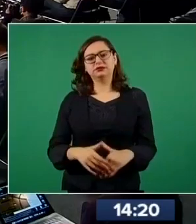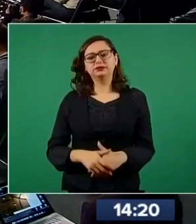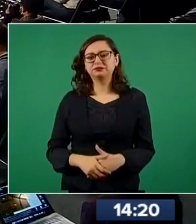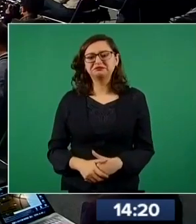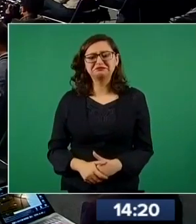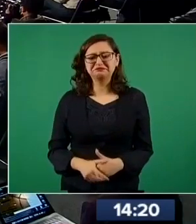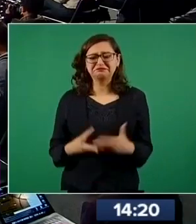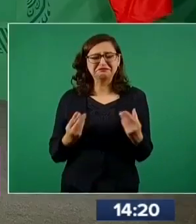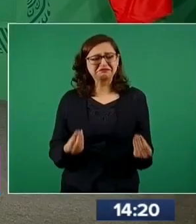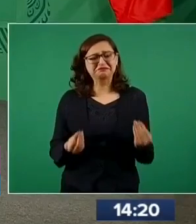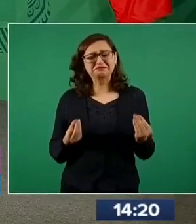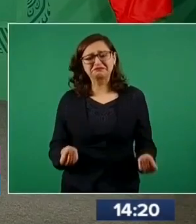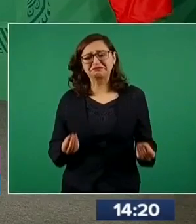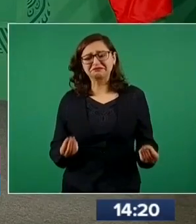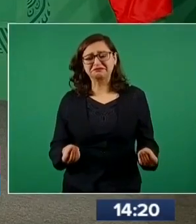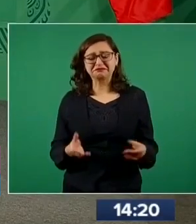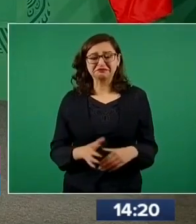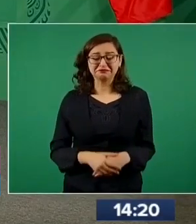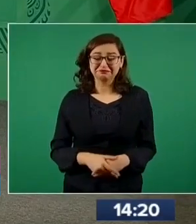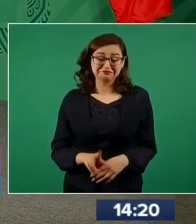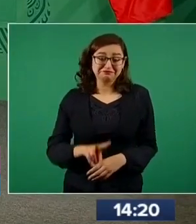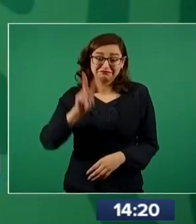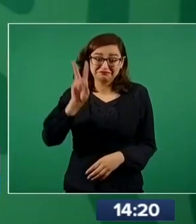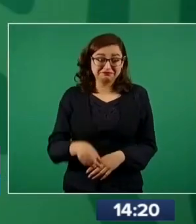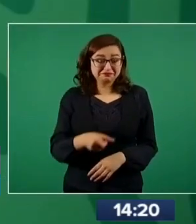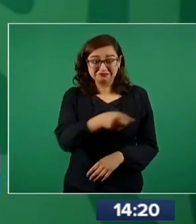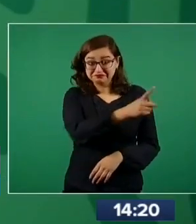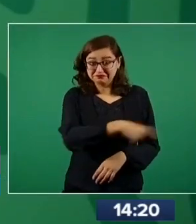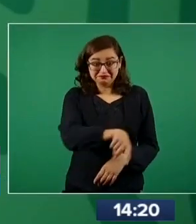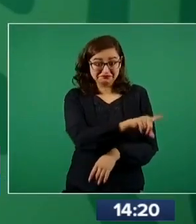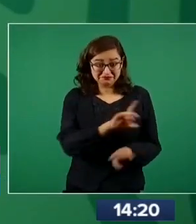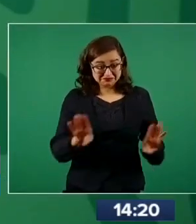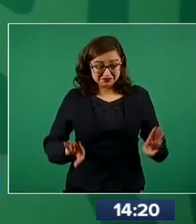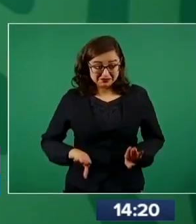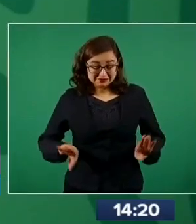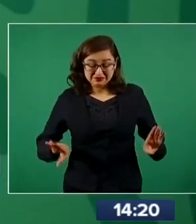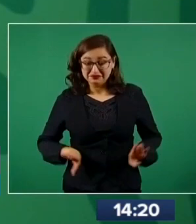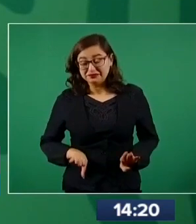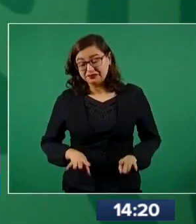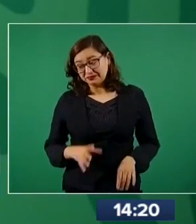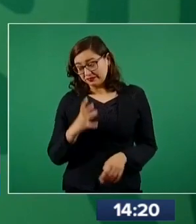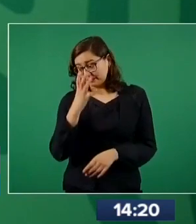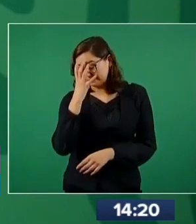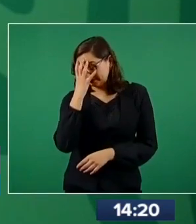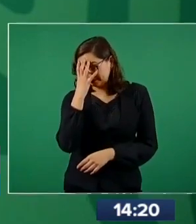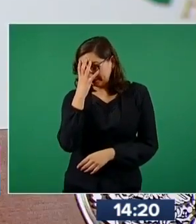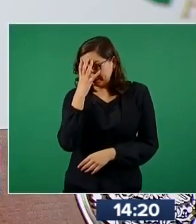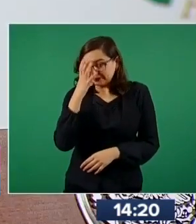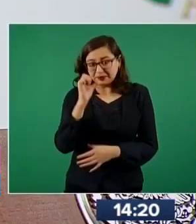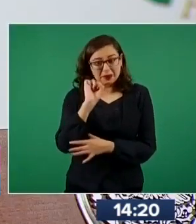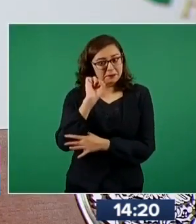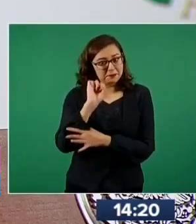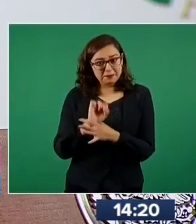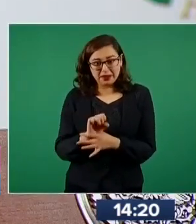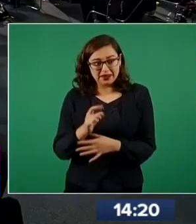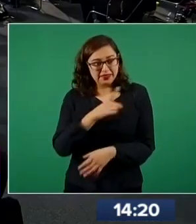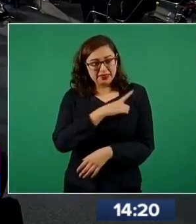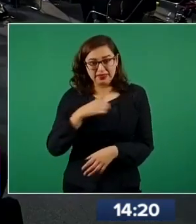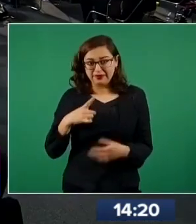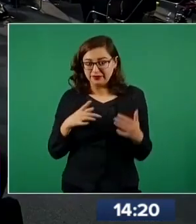Es realmente una vergüenza y es una prueba irrefutable de que